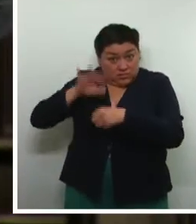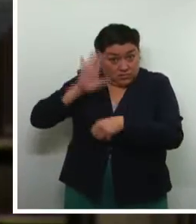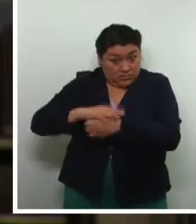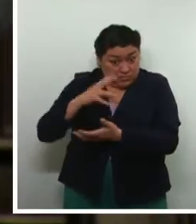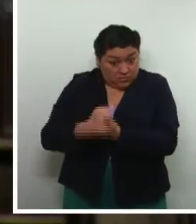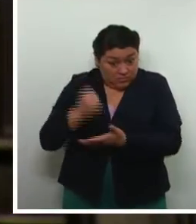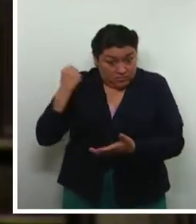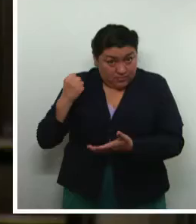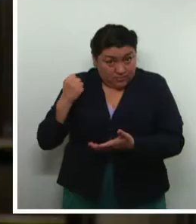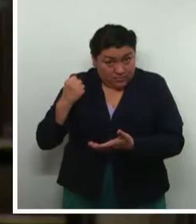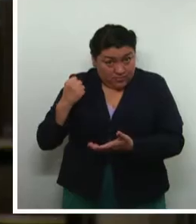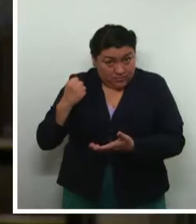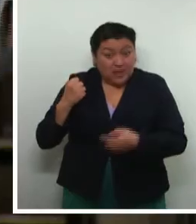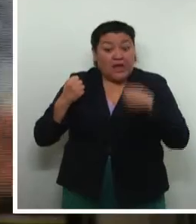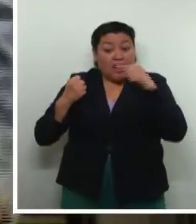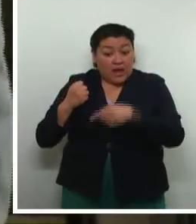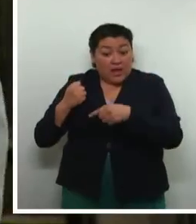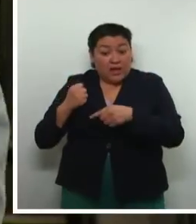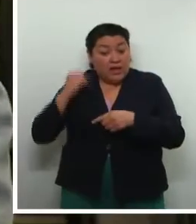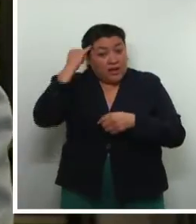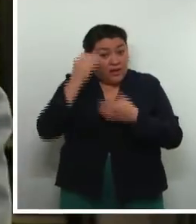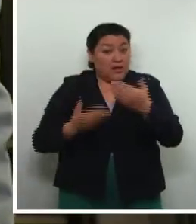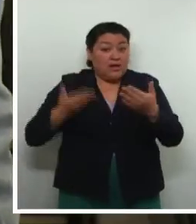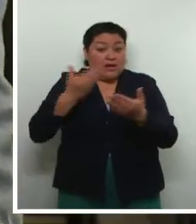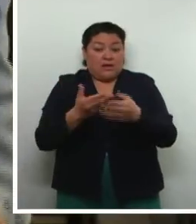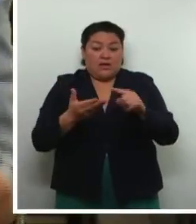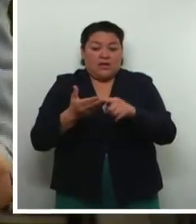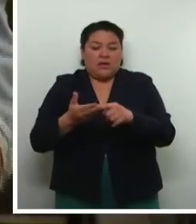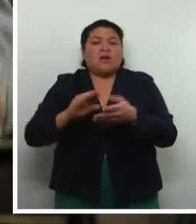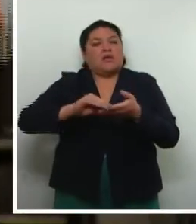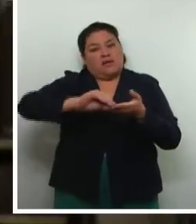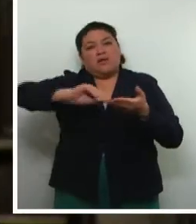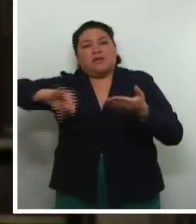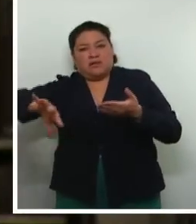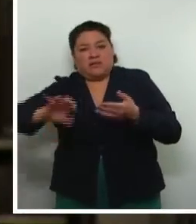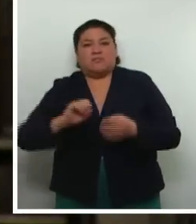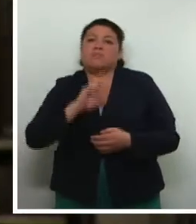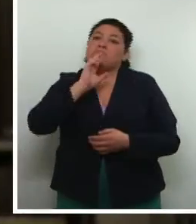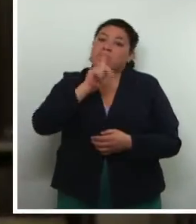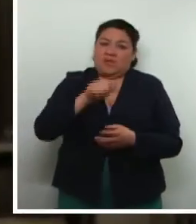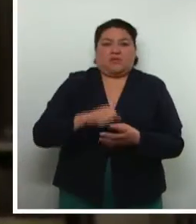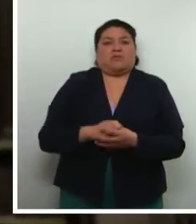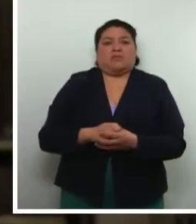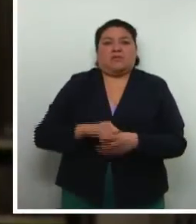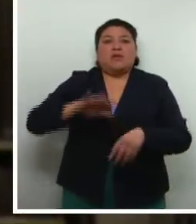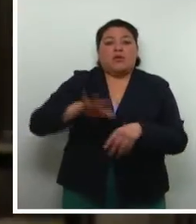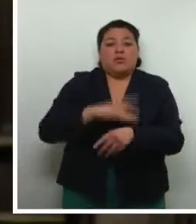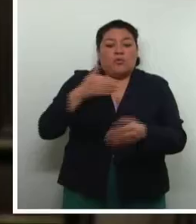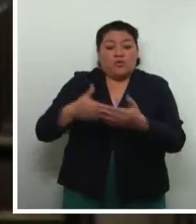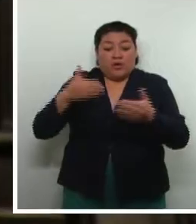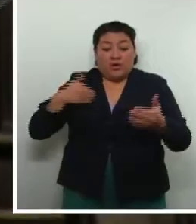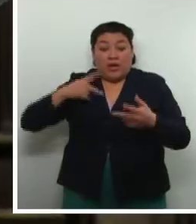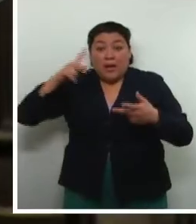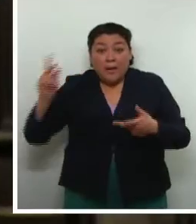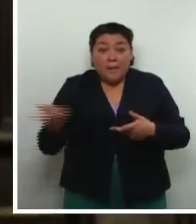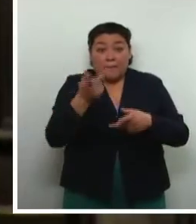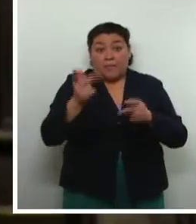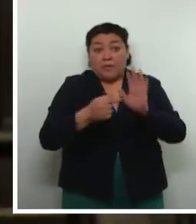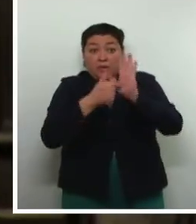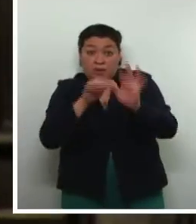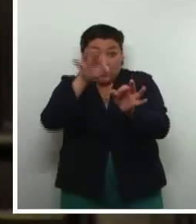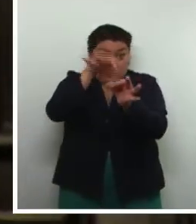una reserva que está desechada. Porque a raíz de que no se somete a las